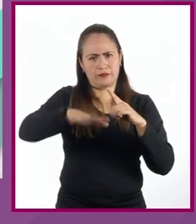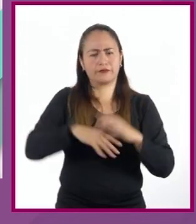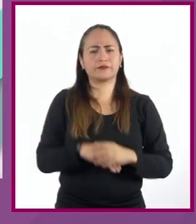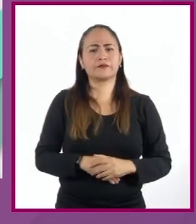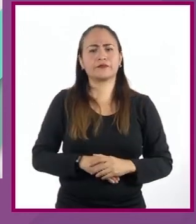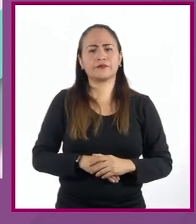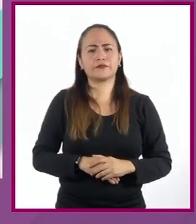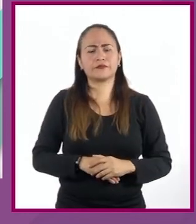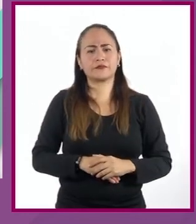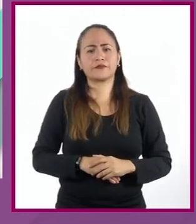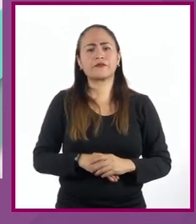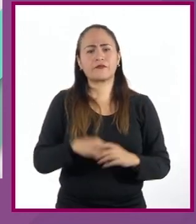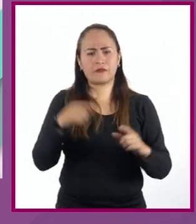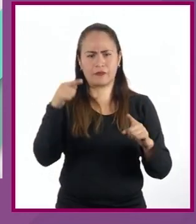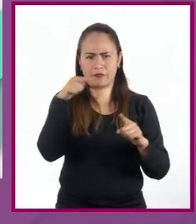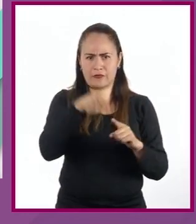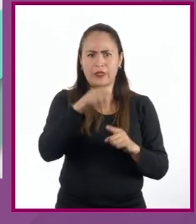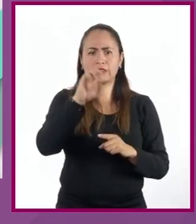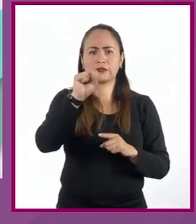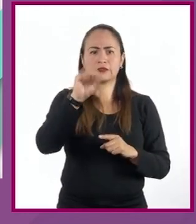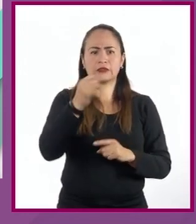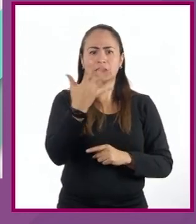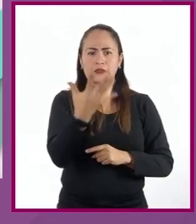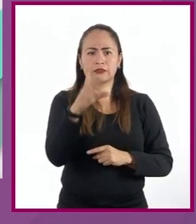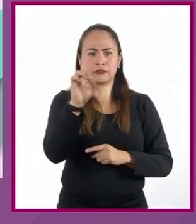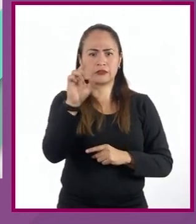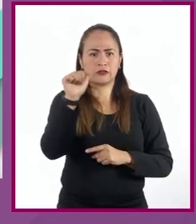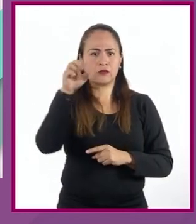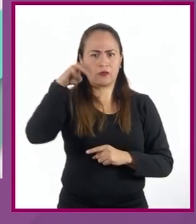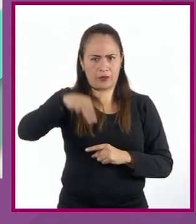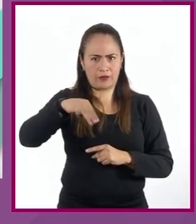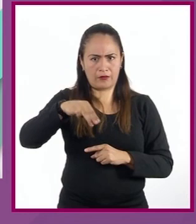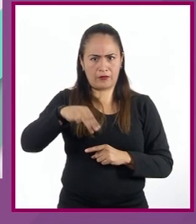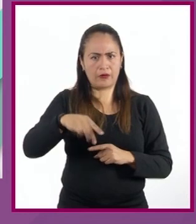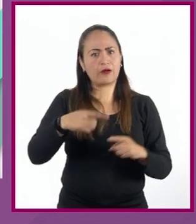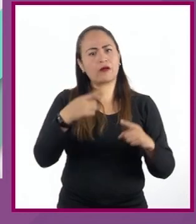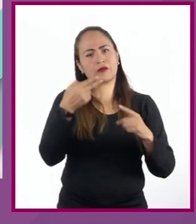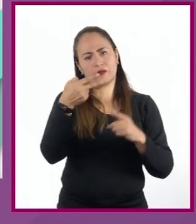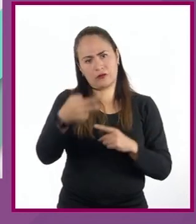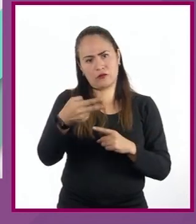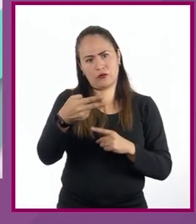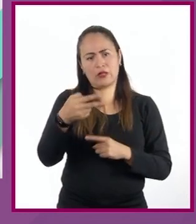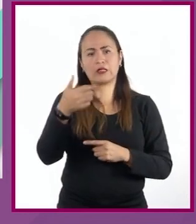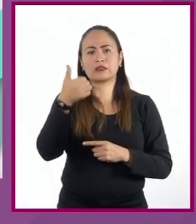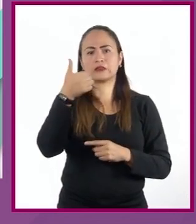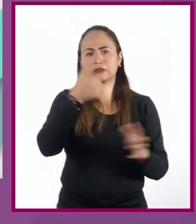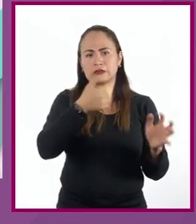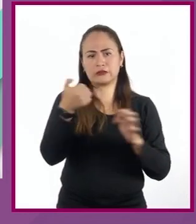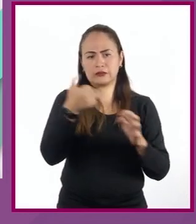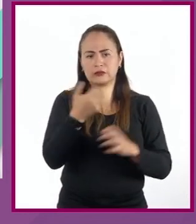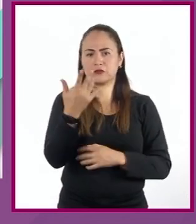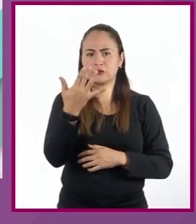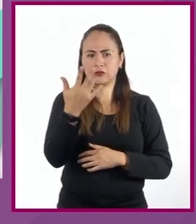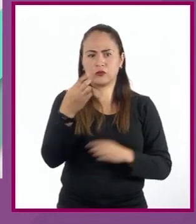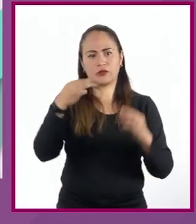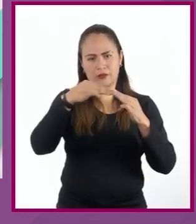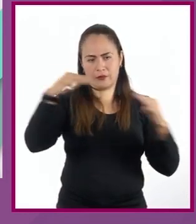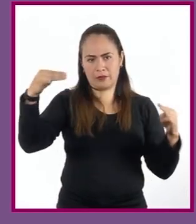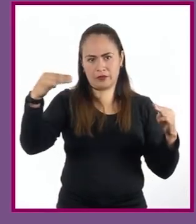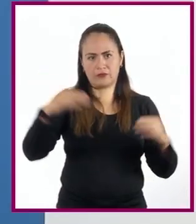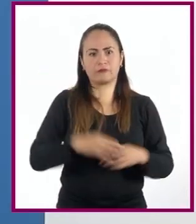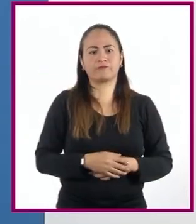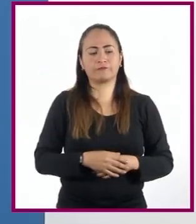así como determinamos que 65 decámetros equivalen a 650 metros.